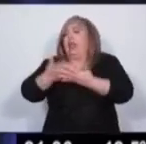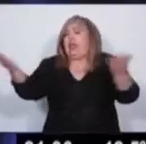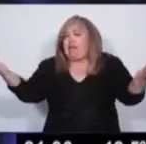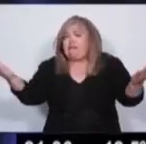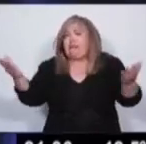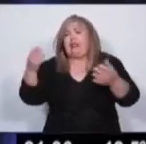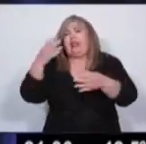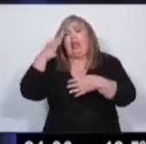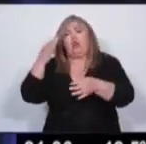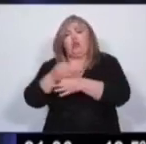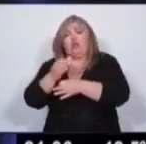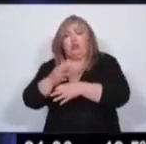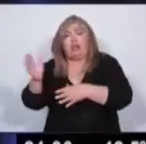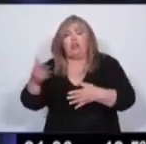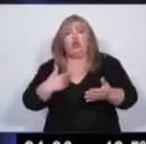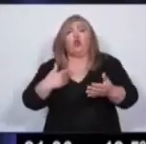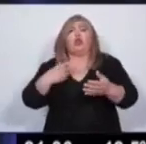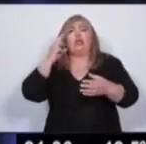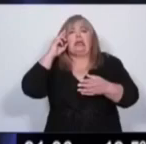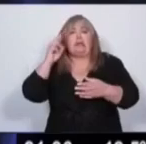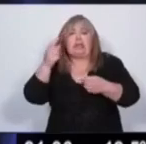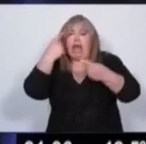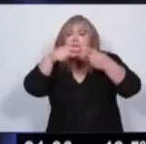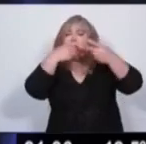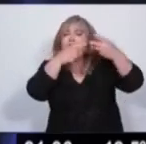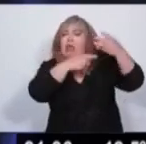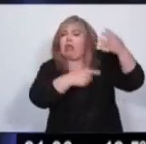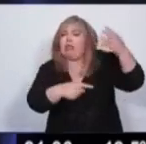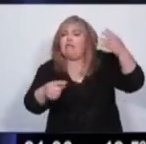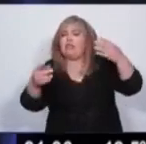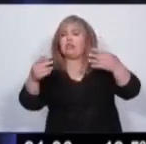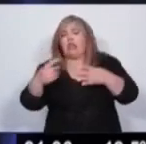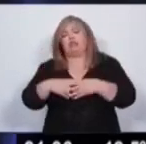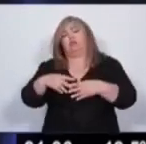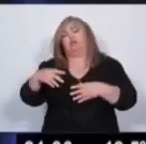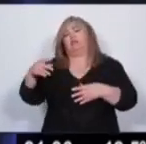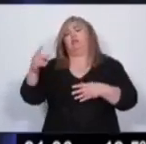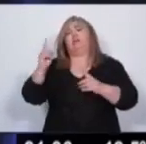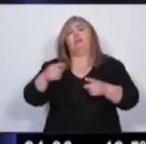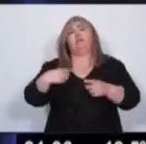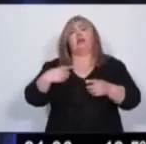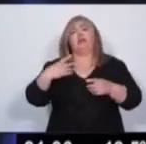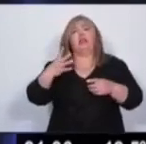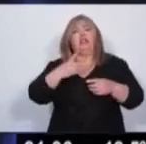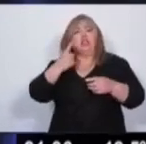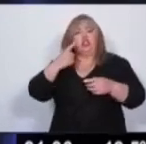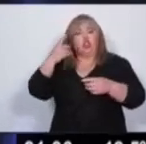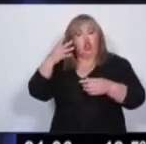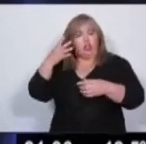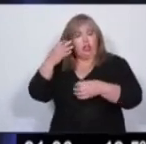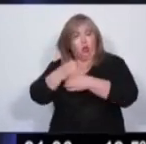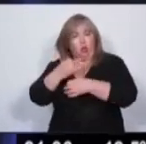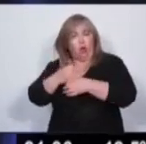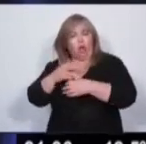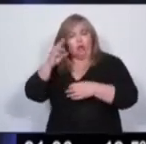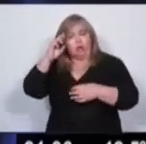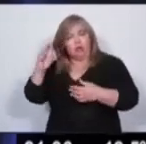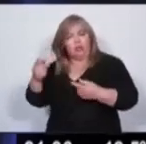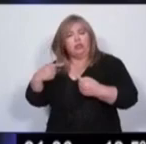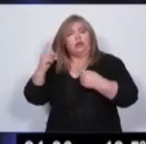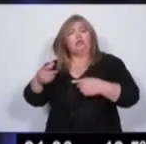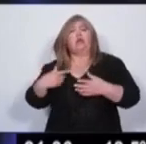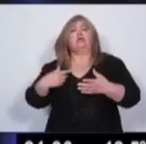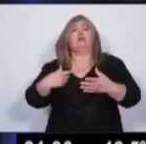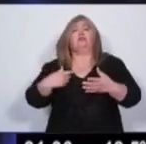queremos la elección directa del director general de escuelas queremos que se garantice la aplicación efectiva de la